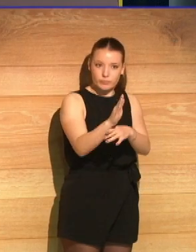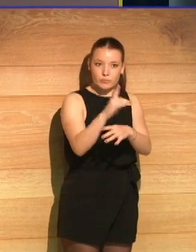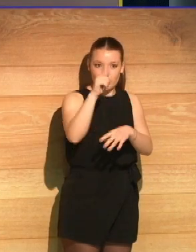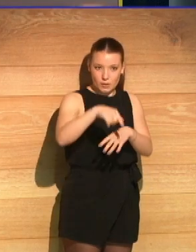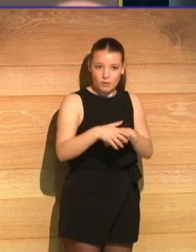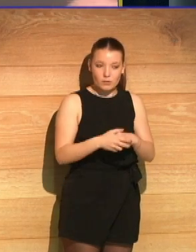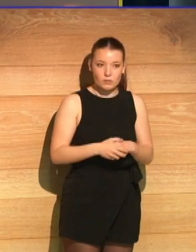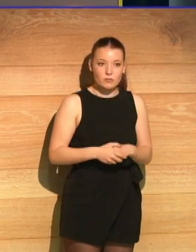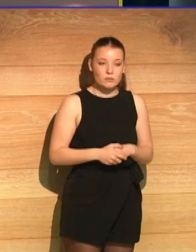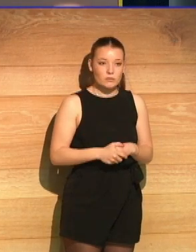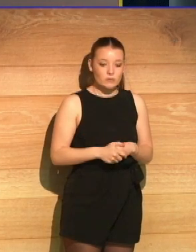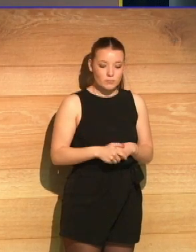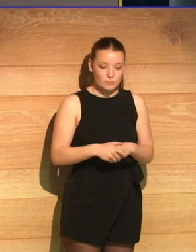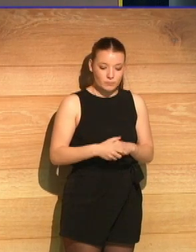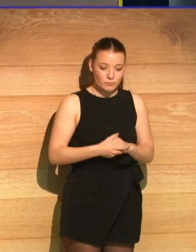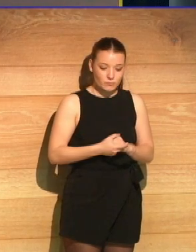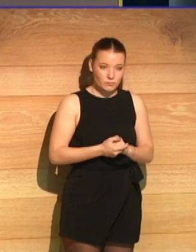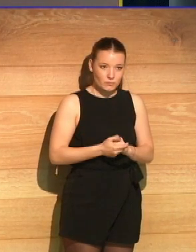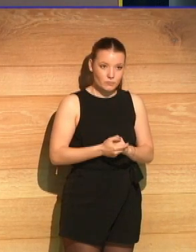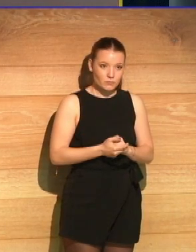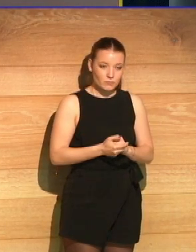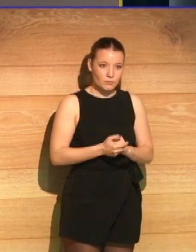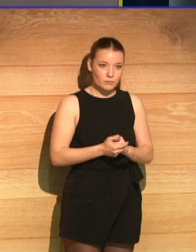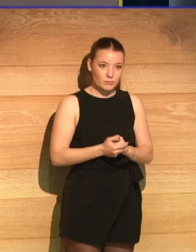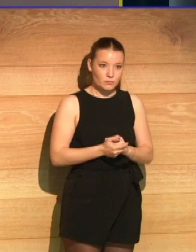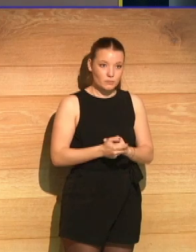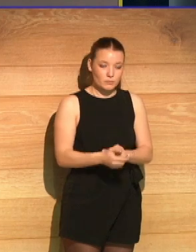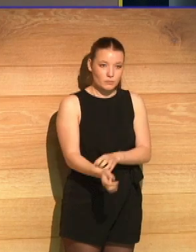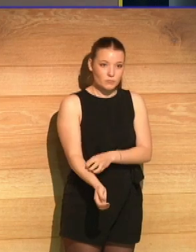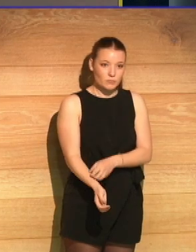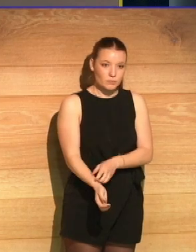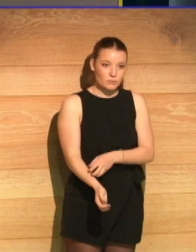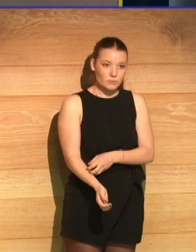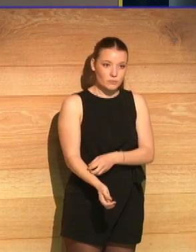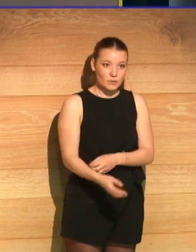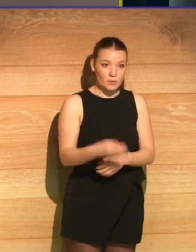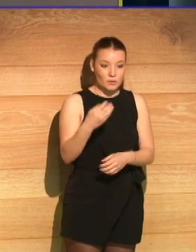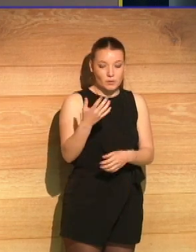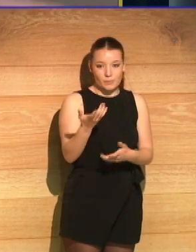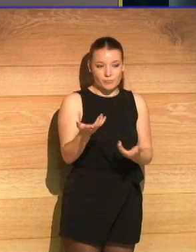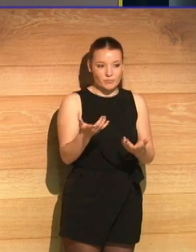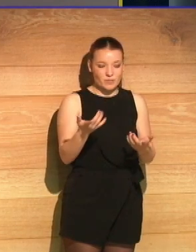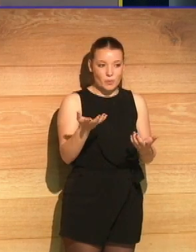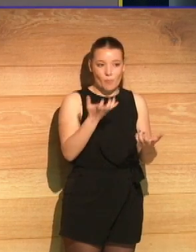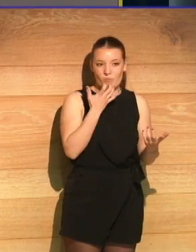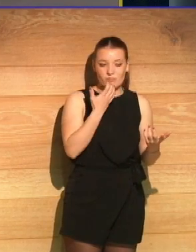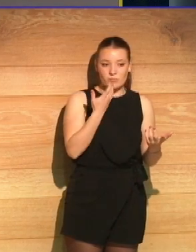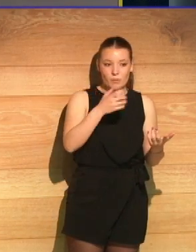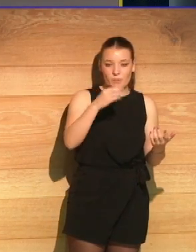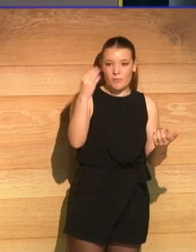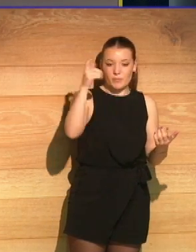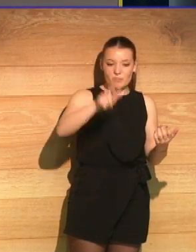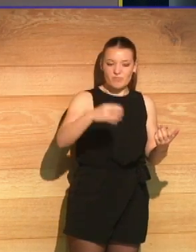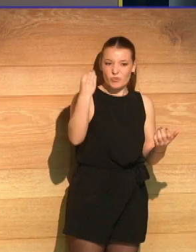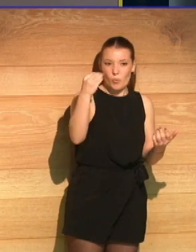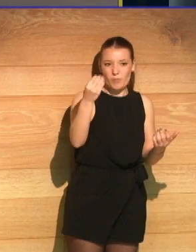cómo hacemos en esto, en vez de poner como muchos jóvenes muertos de no tener